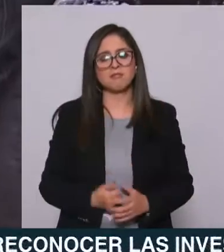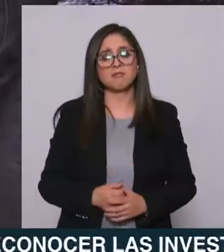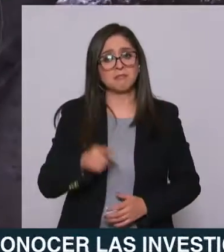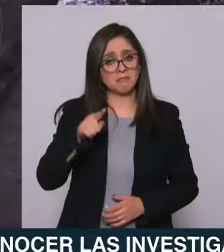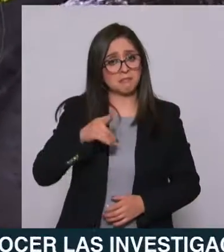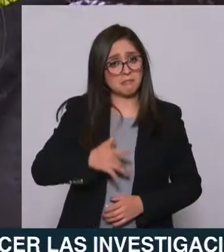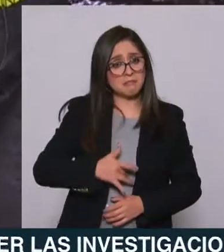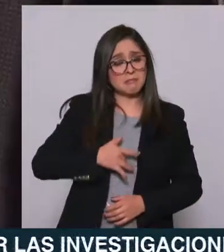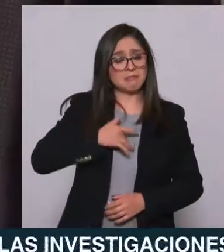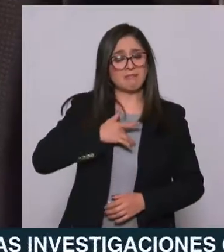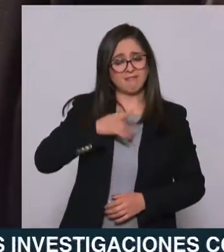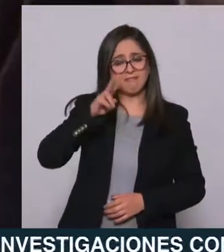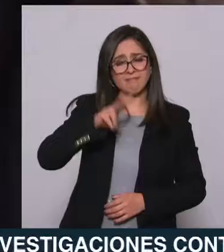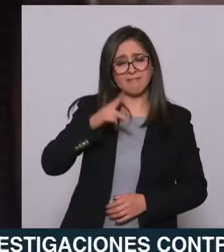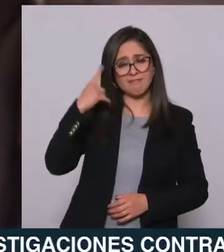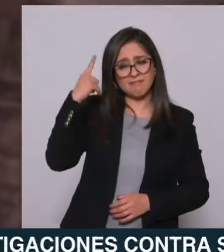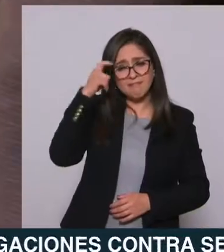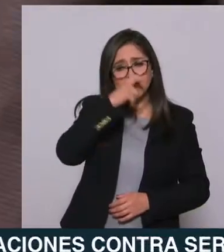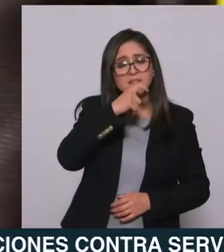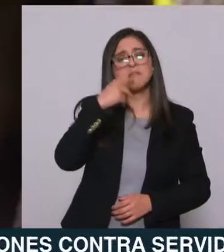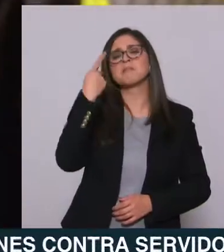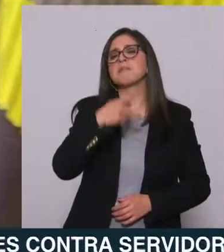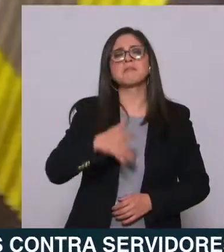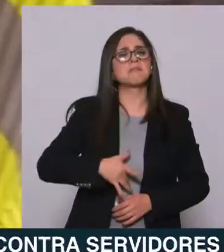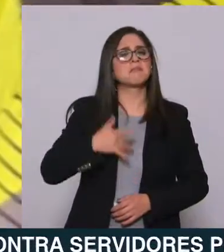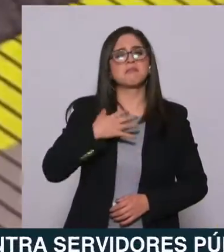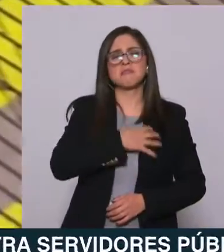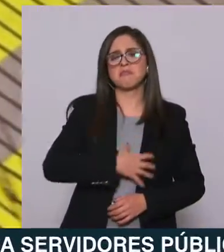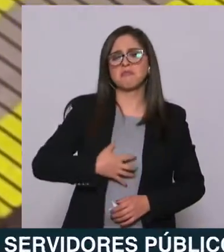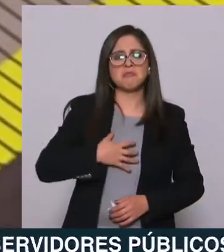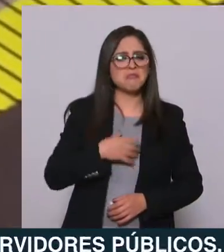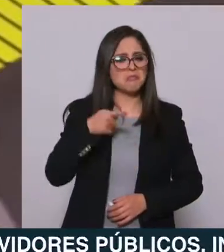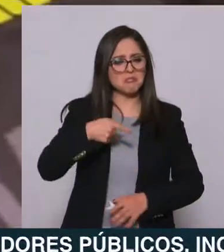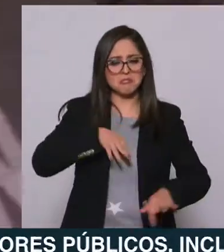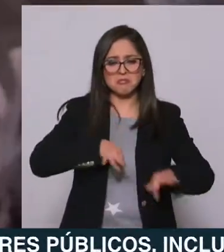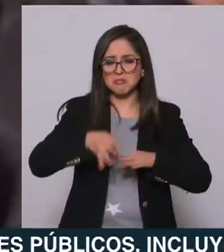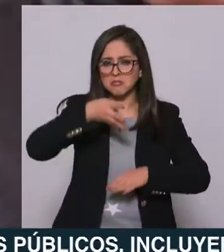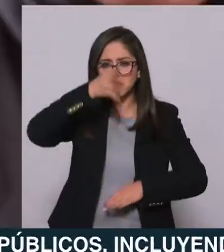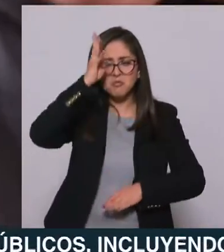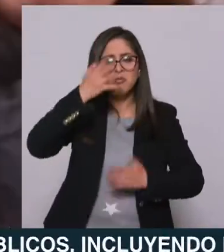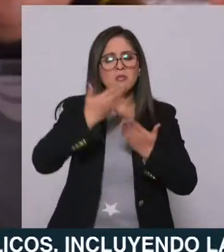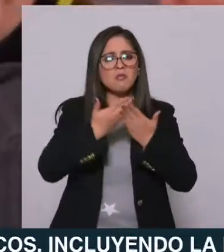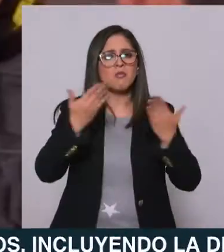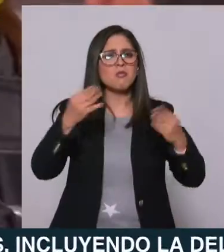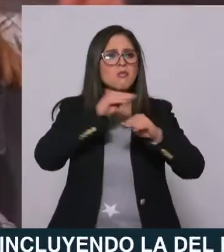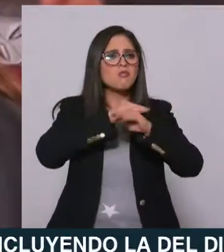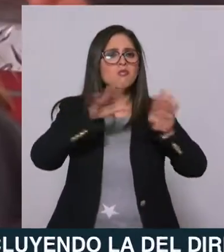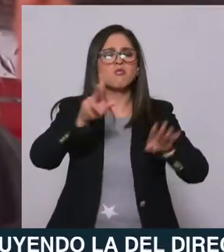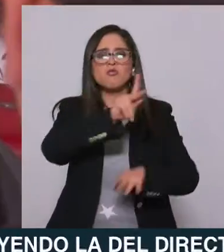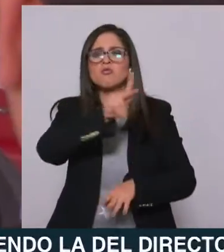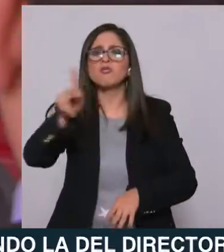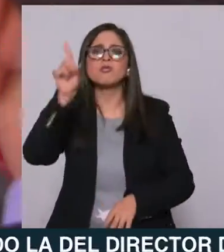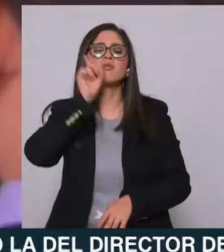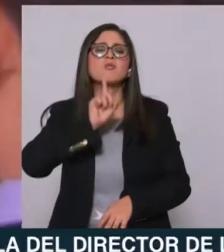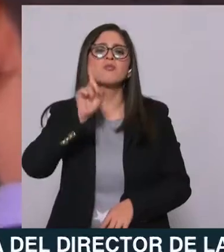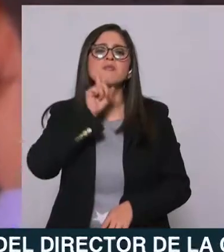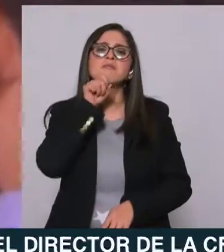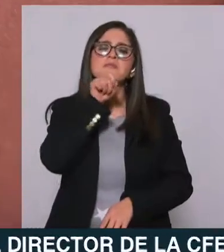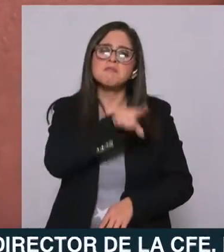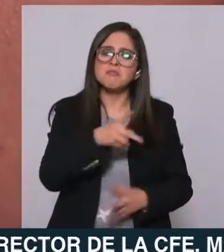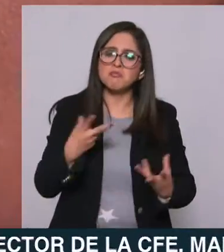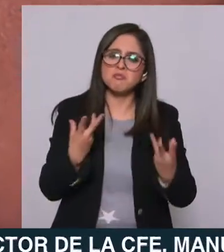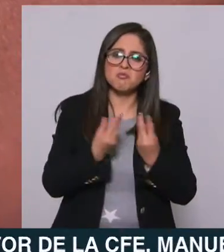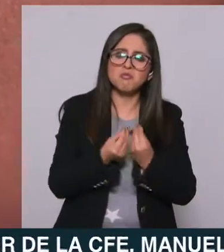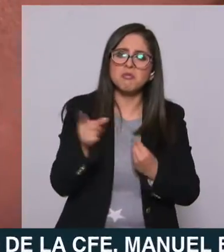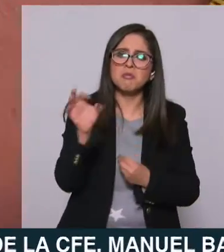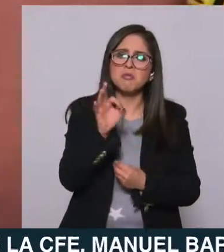que esto le genera, Elisa se dice contenta de ser lo que es y por ello envía un mensaje a todas las mujeres que al igual que ella,